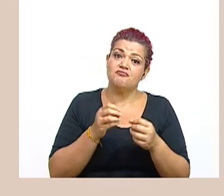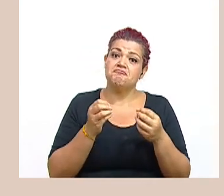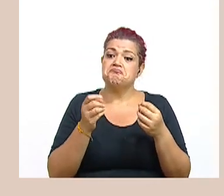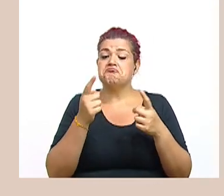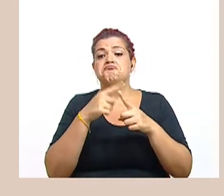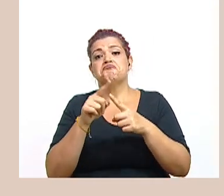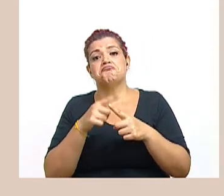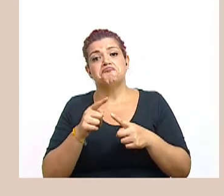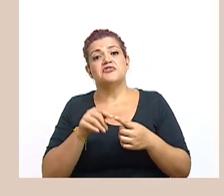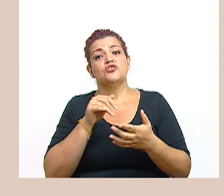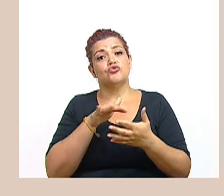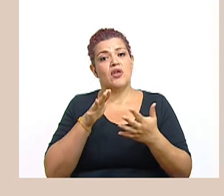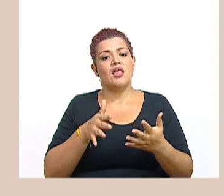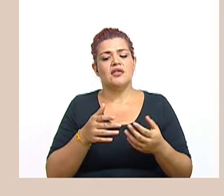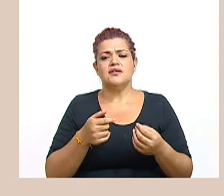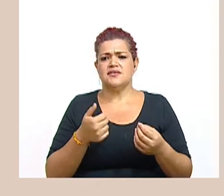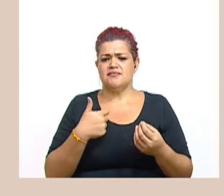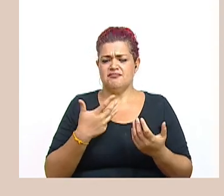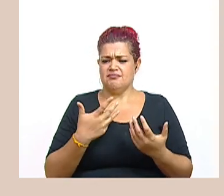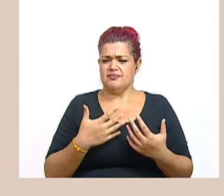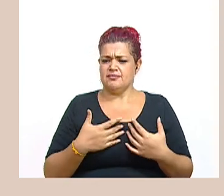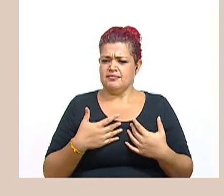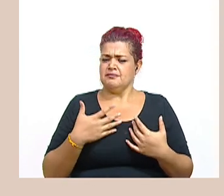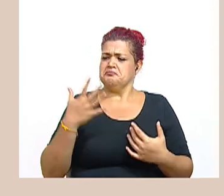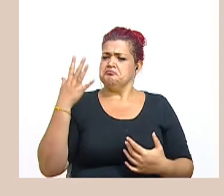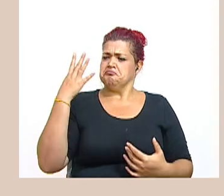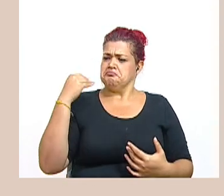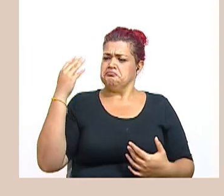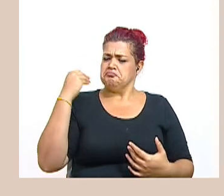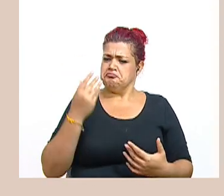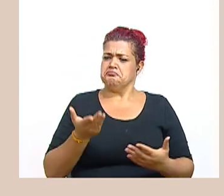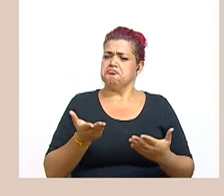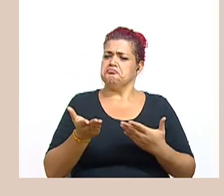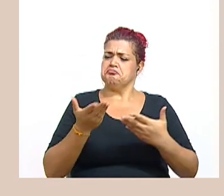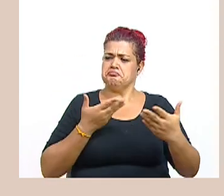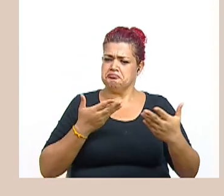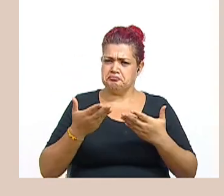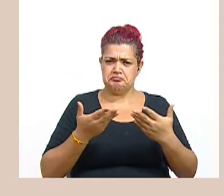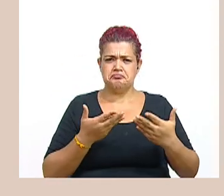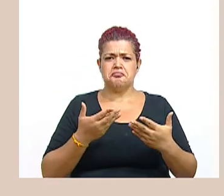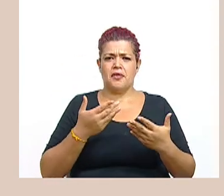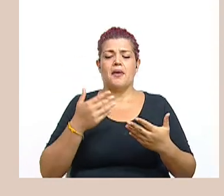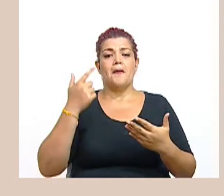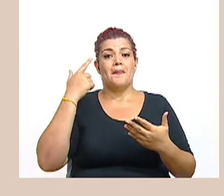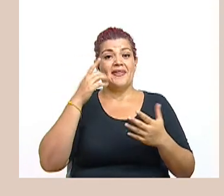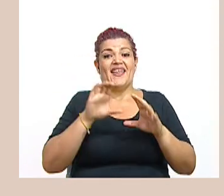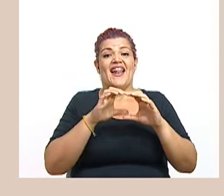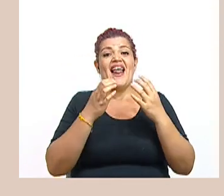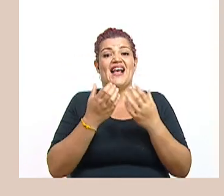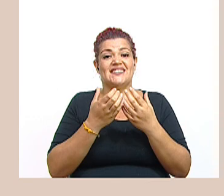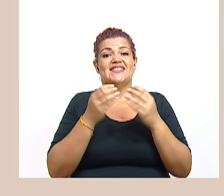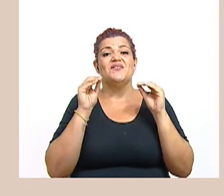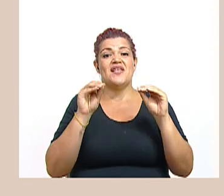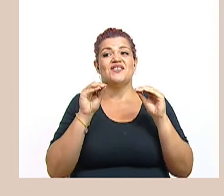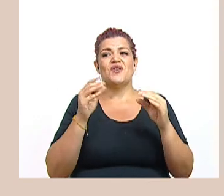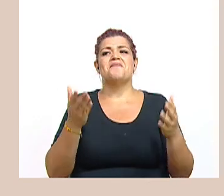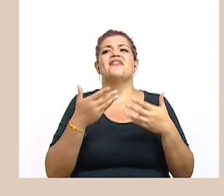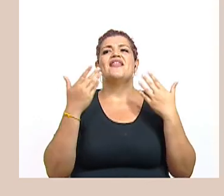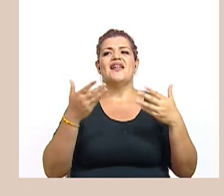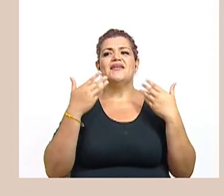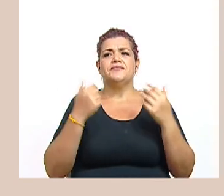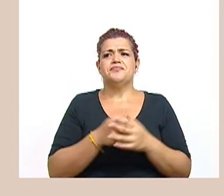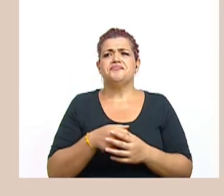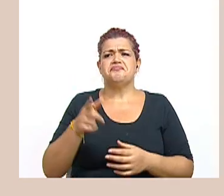estudiantes que han enriquecido nuestra experiencia de clases de educación ambiental. Y finalmente hemos